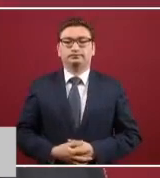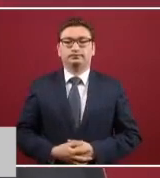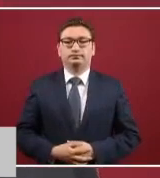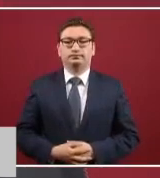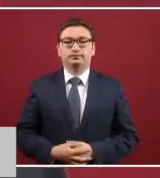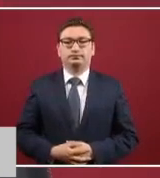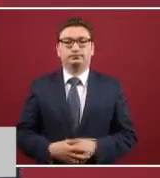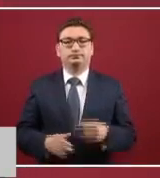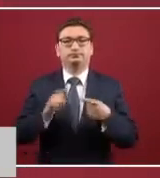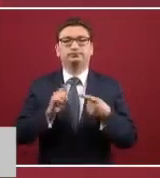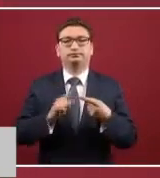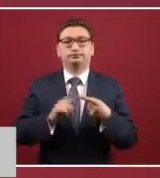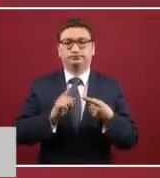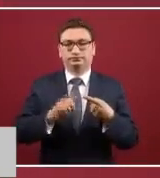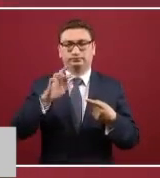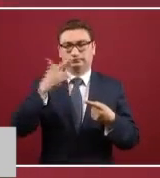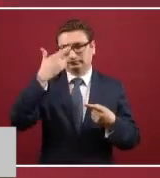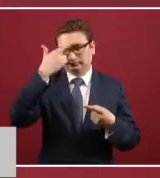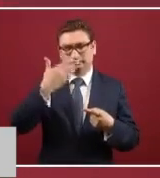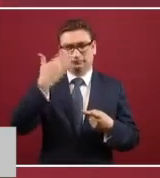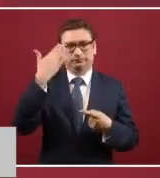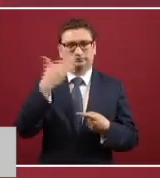las comunidades rurales.